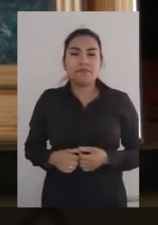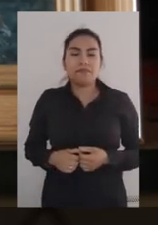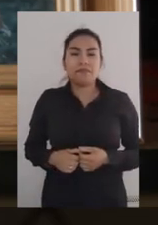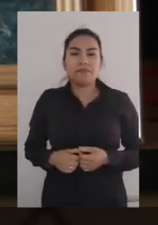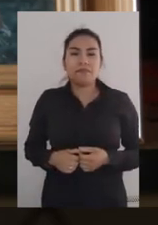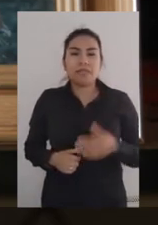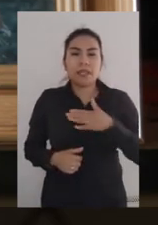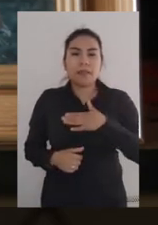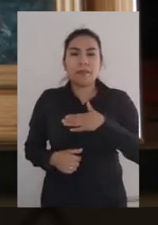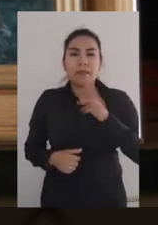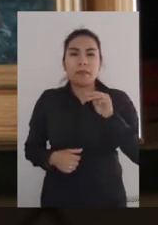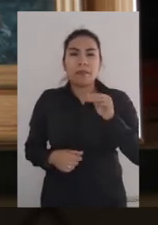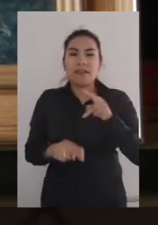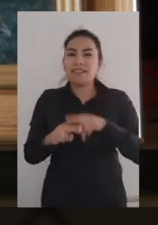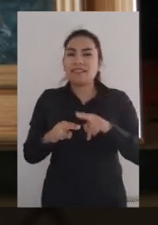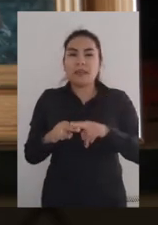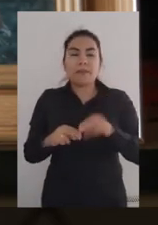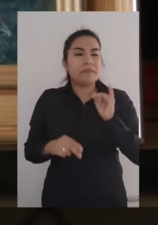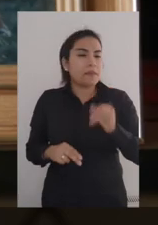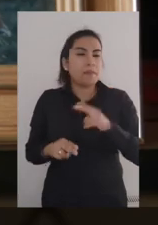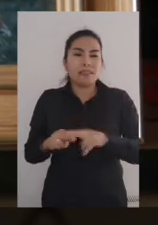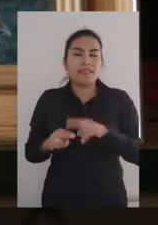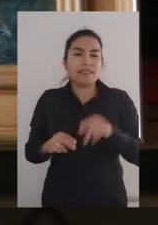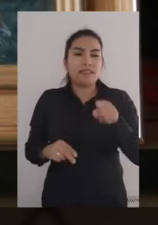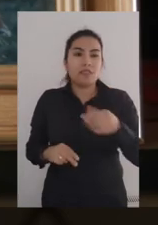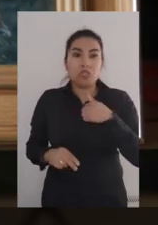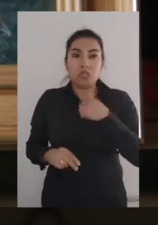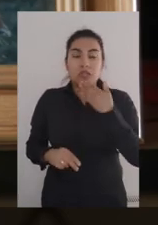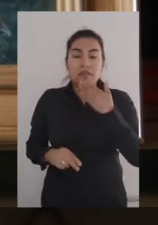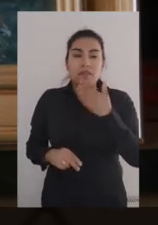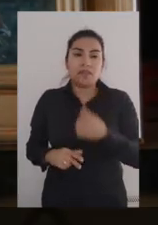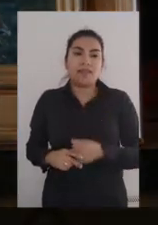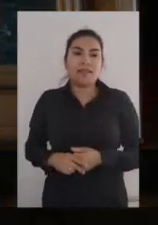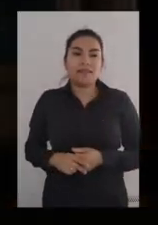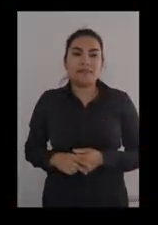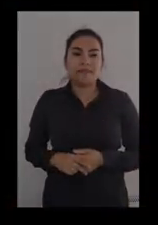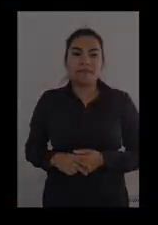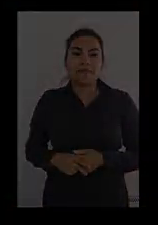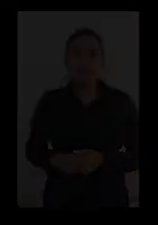mi madre se ha planteado bueno yo también